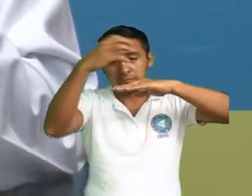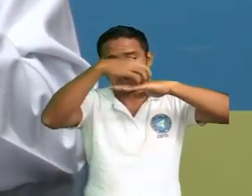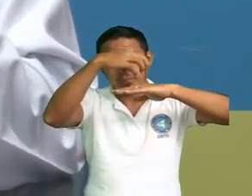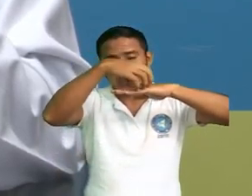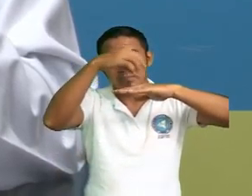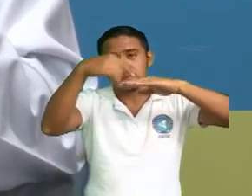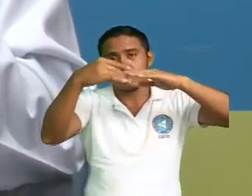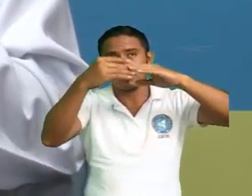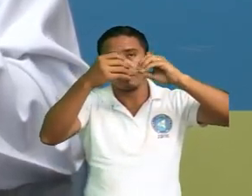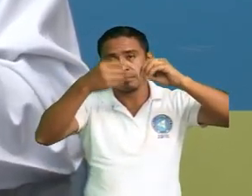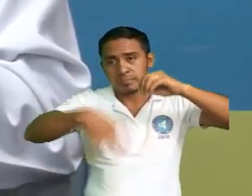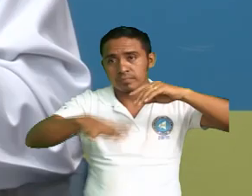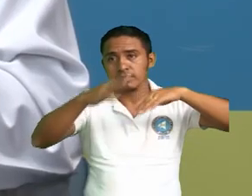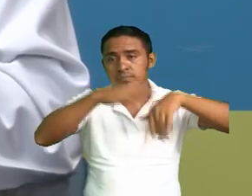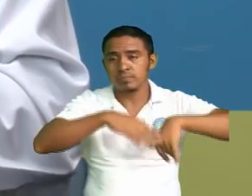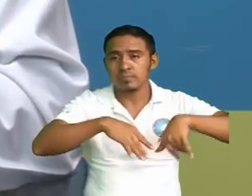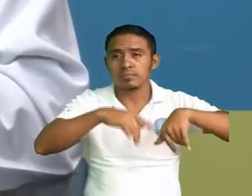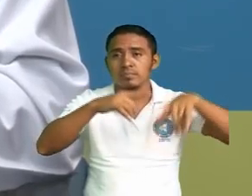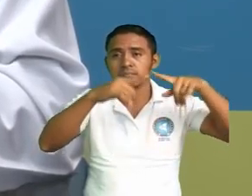mastoide,